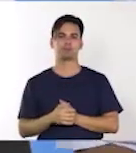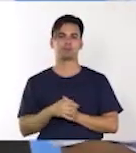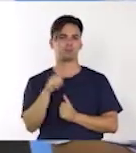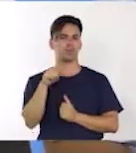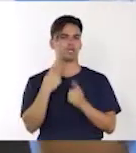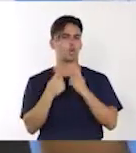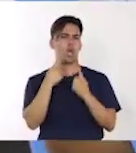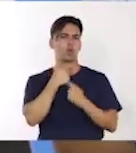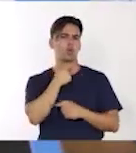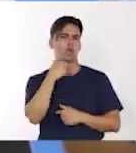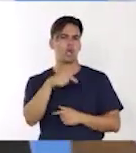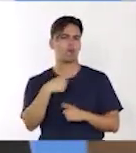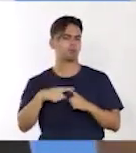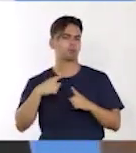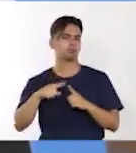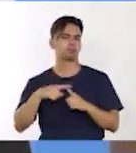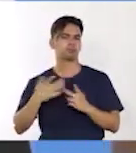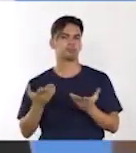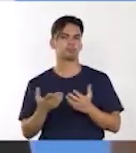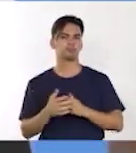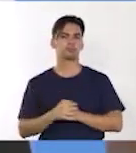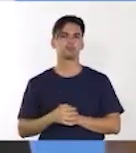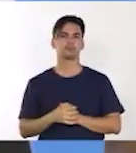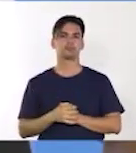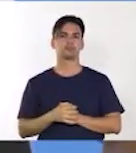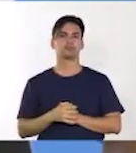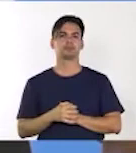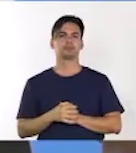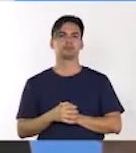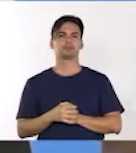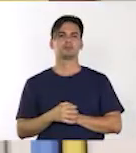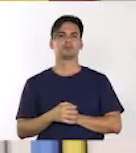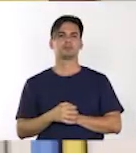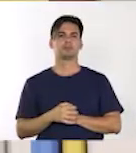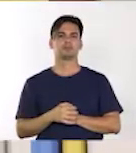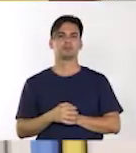Estos son apenas algunos ejemplos que